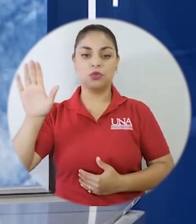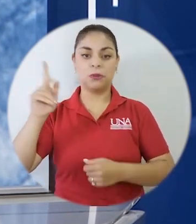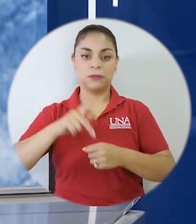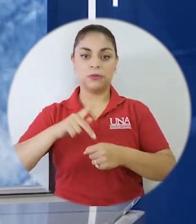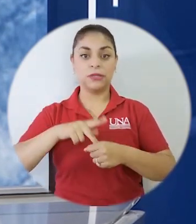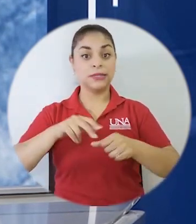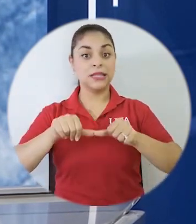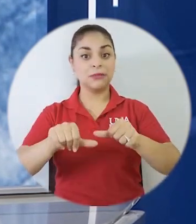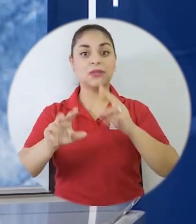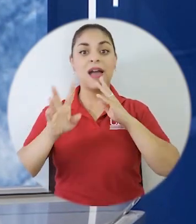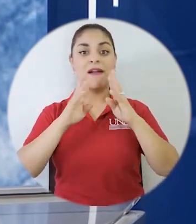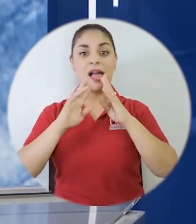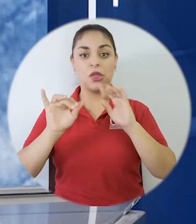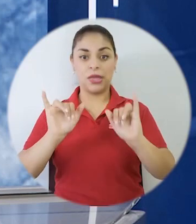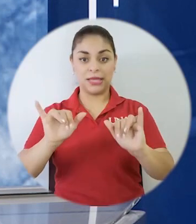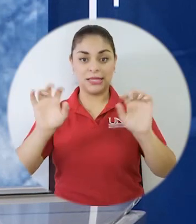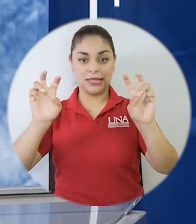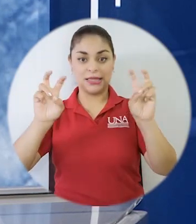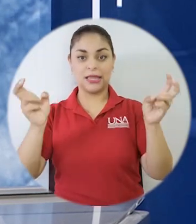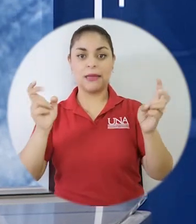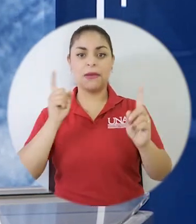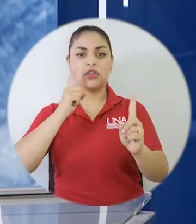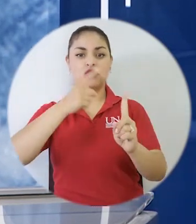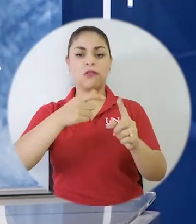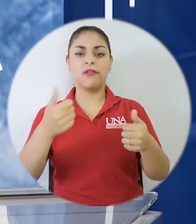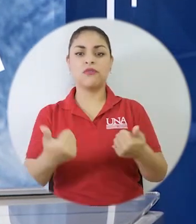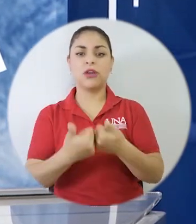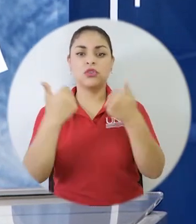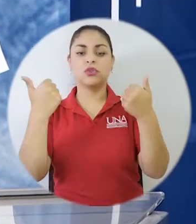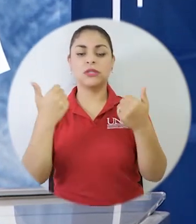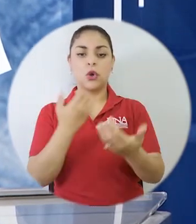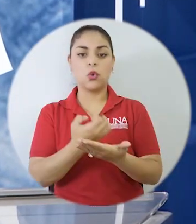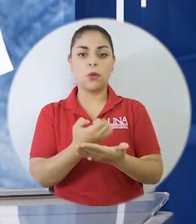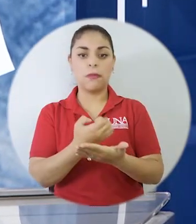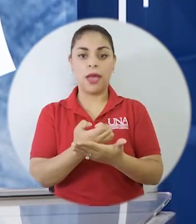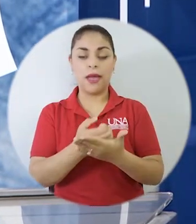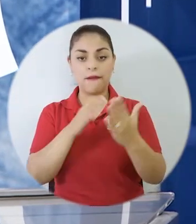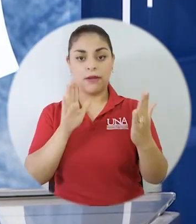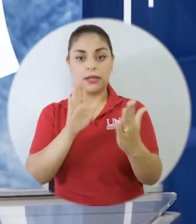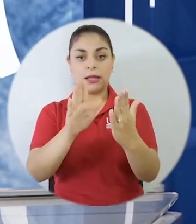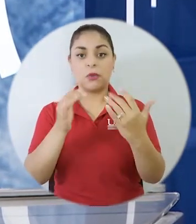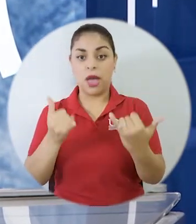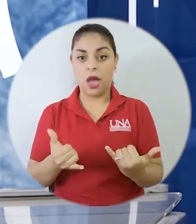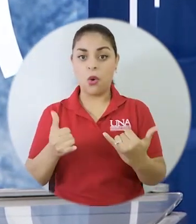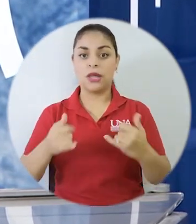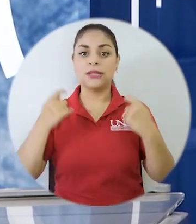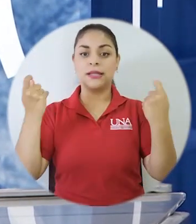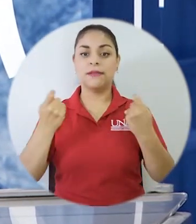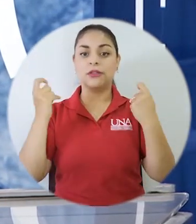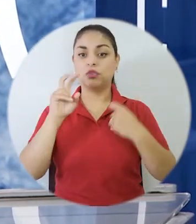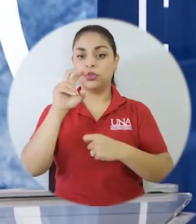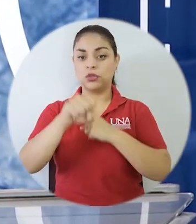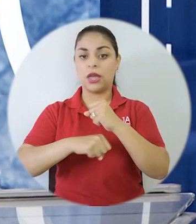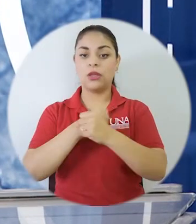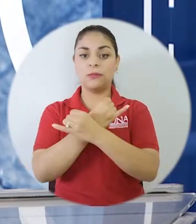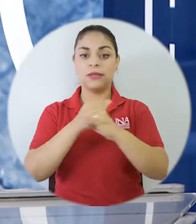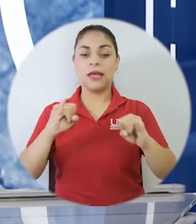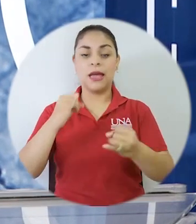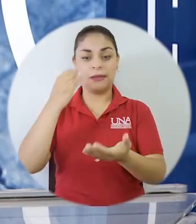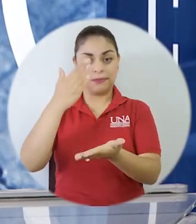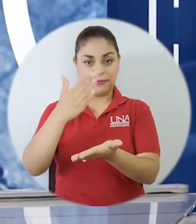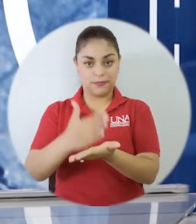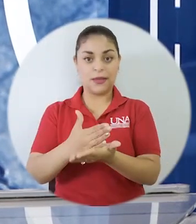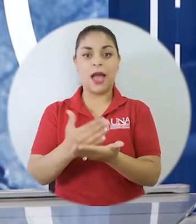su participación. Seguiremos hablando sobre este tema de los retos en materia económica que enfrentamos en el marco del Bicentenario de la Independencia